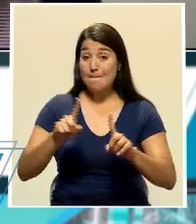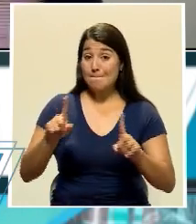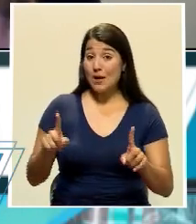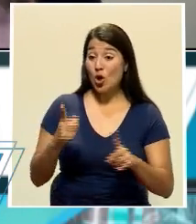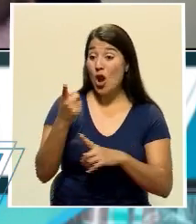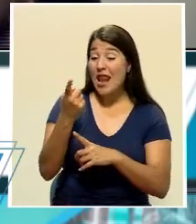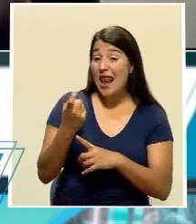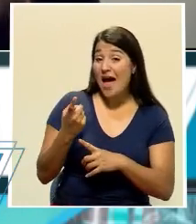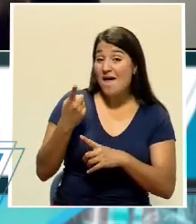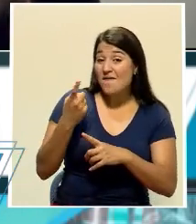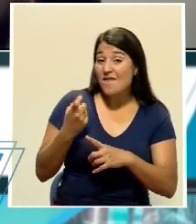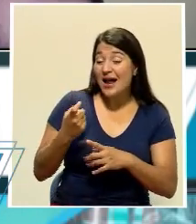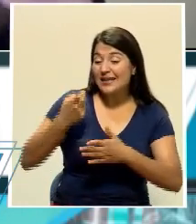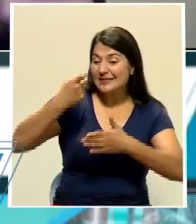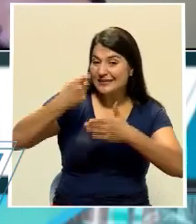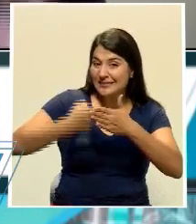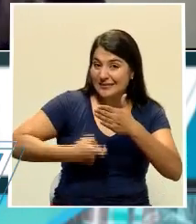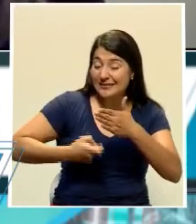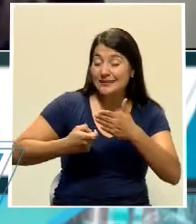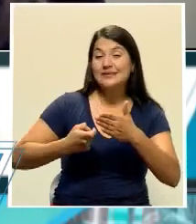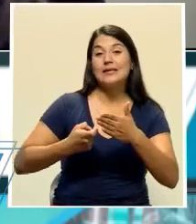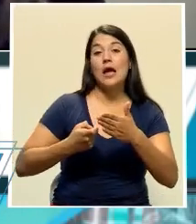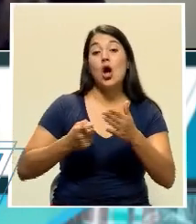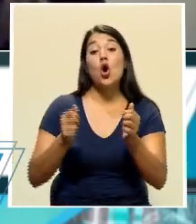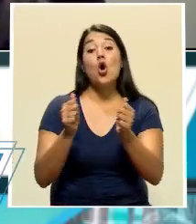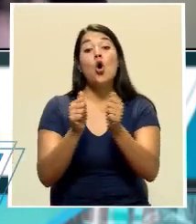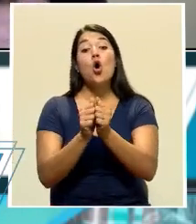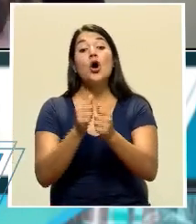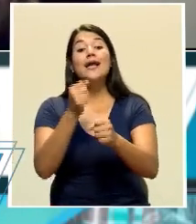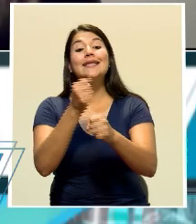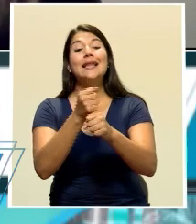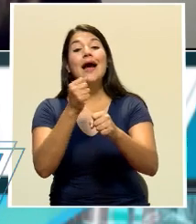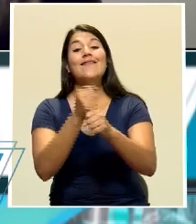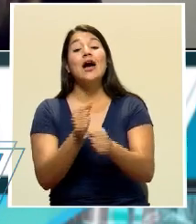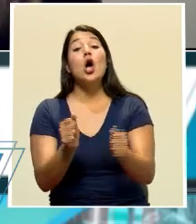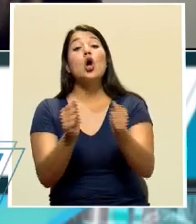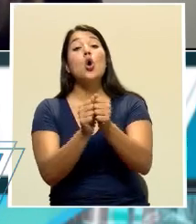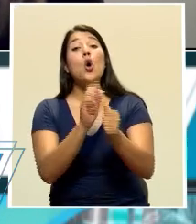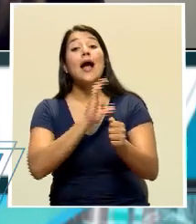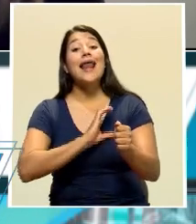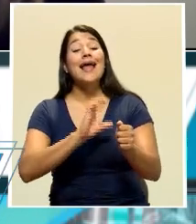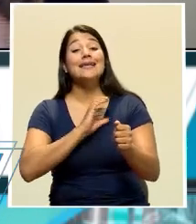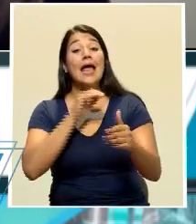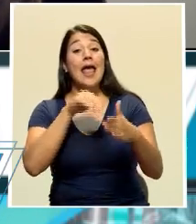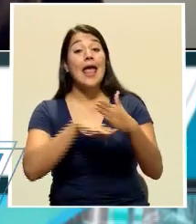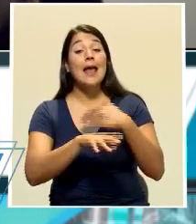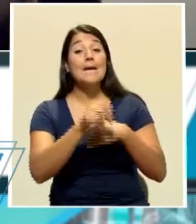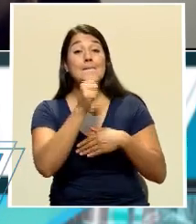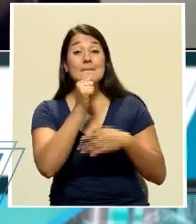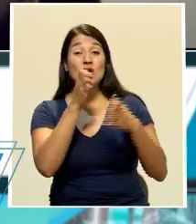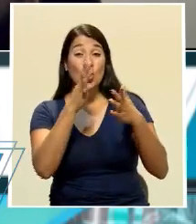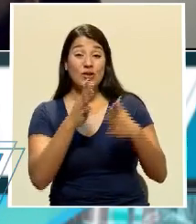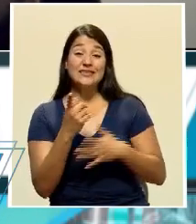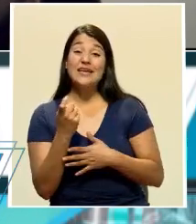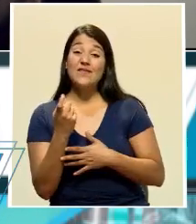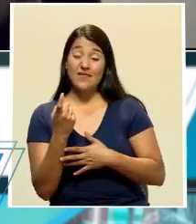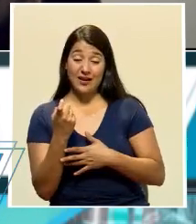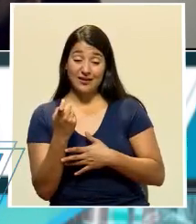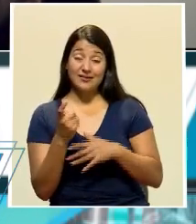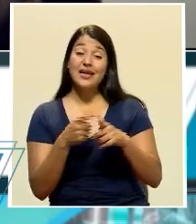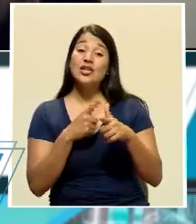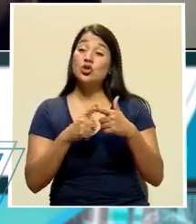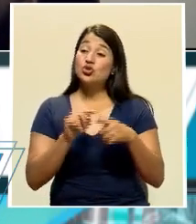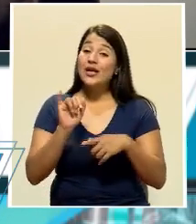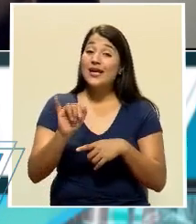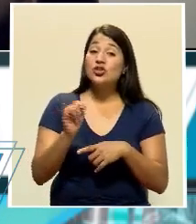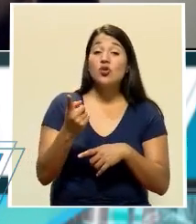de rigurosidad en la calidad del ejercicio periodístico se convierte necesariamente